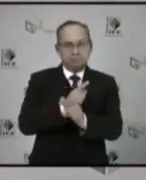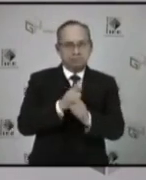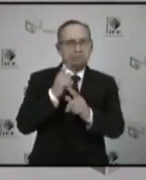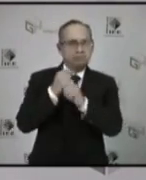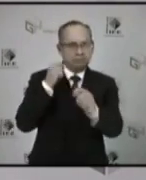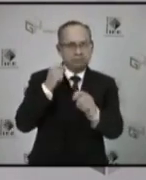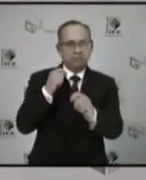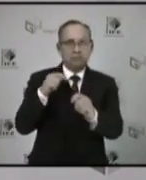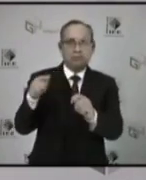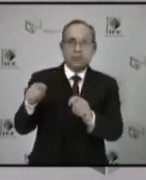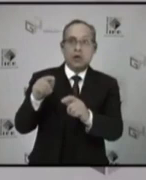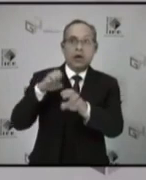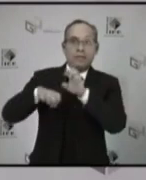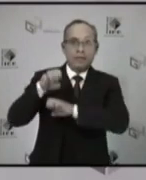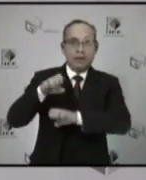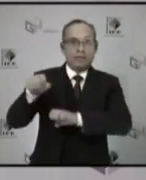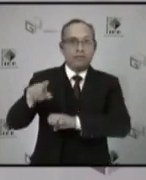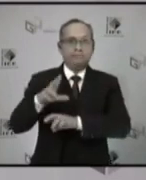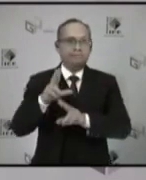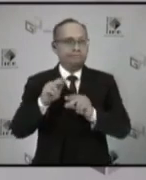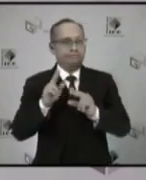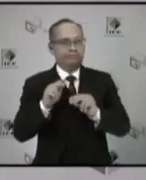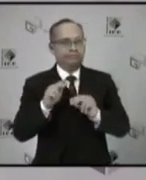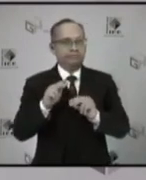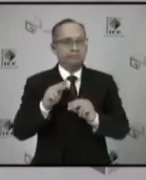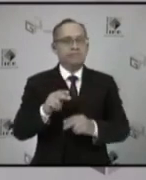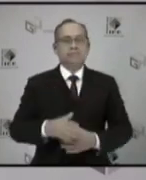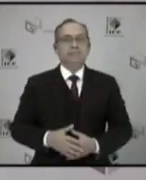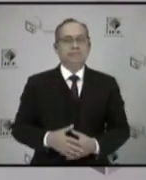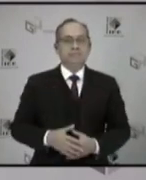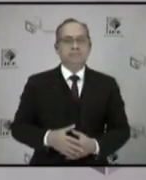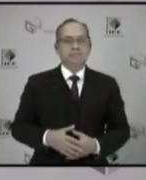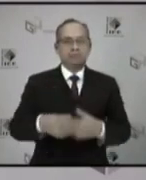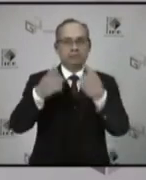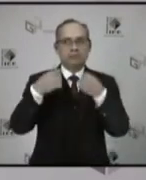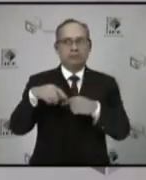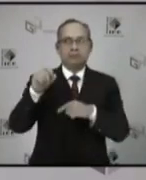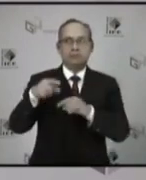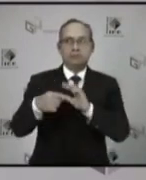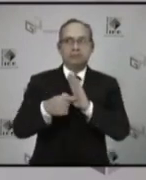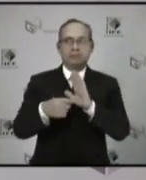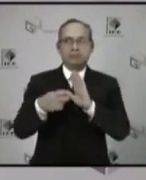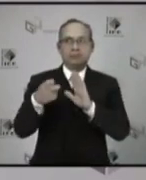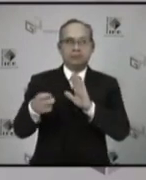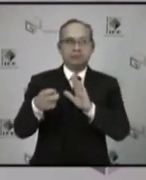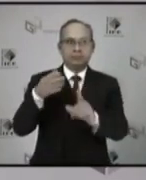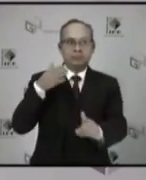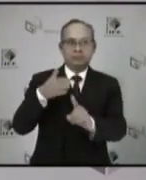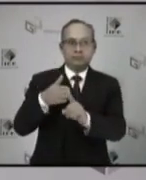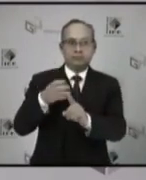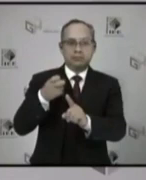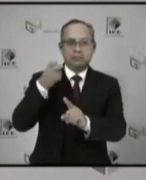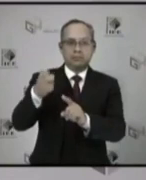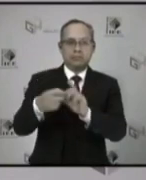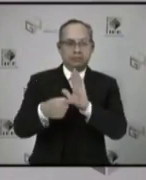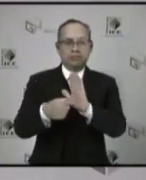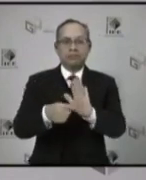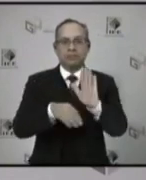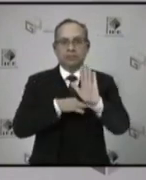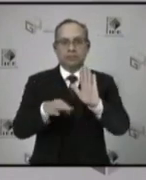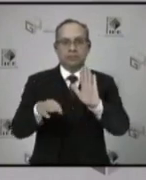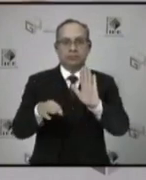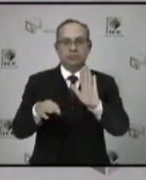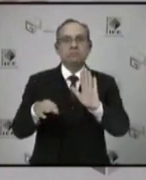También vamos a vigilar especialmente a las constructoras, especialmente aquellas que se dedican a